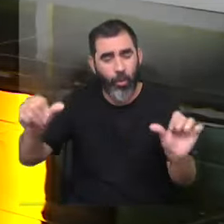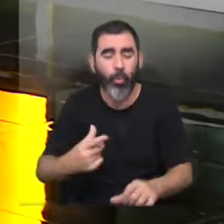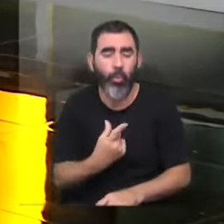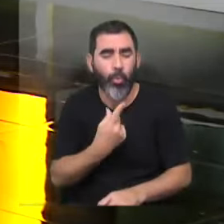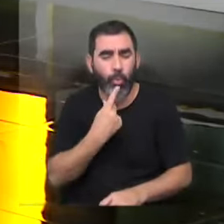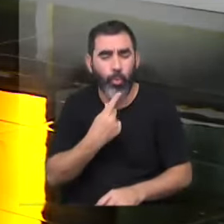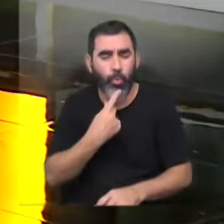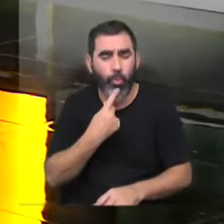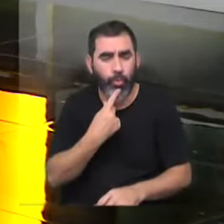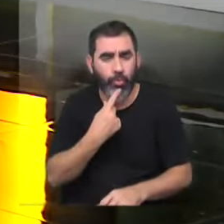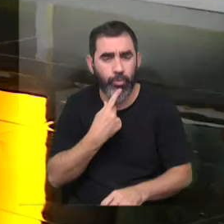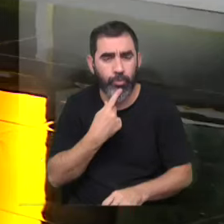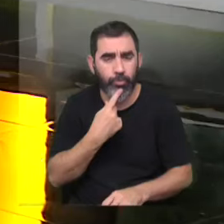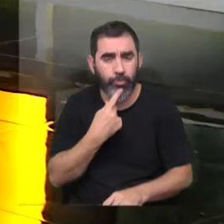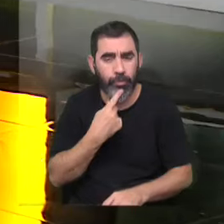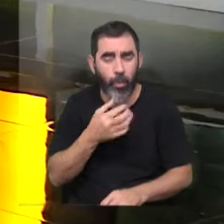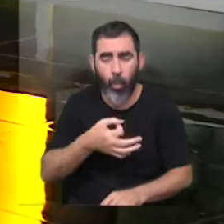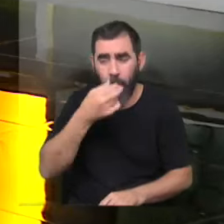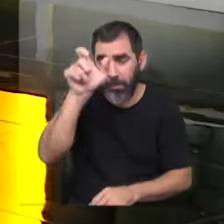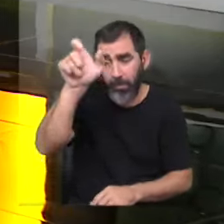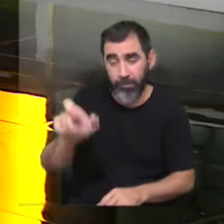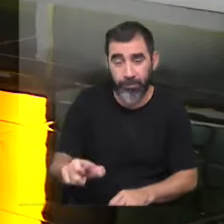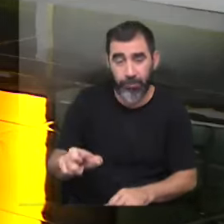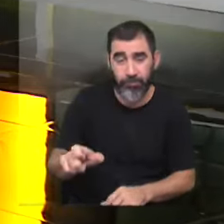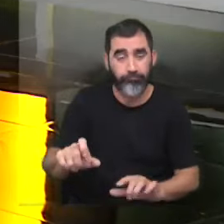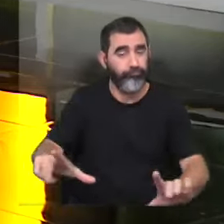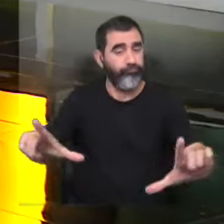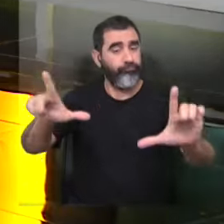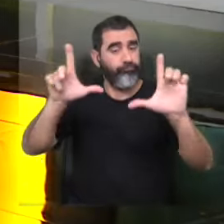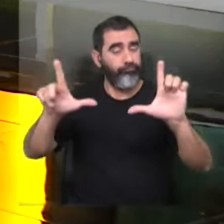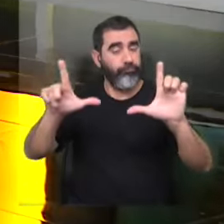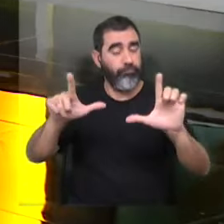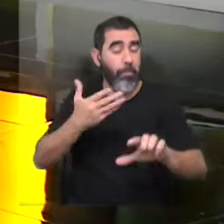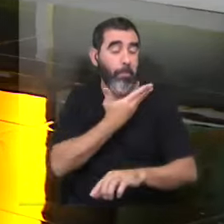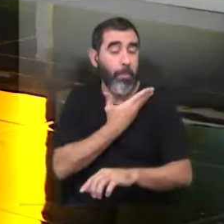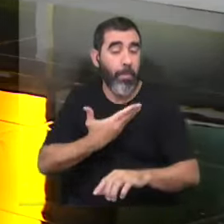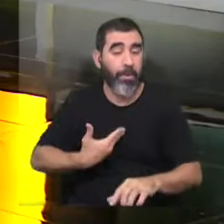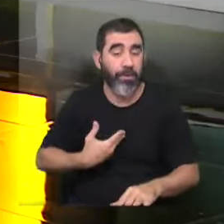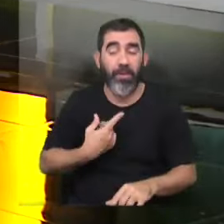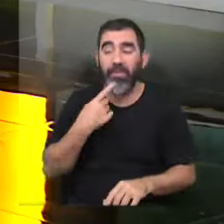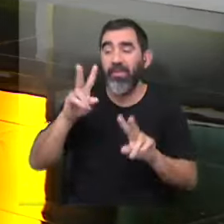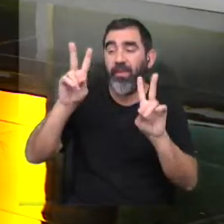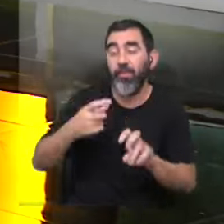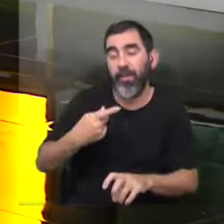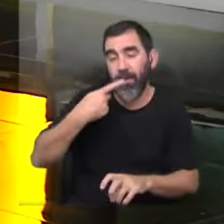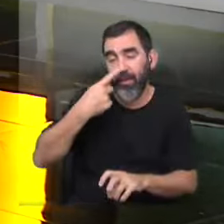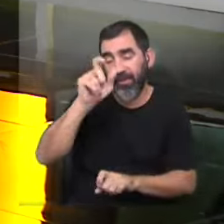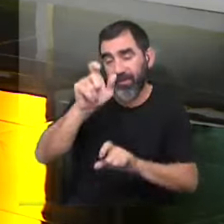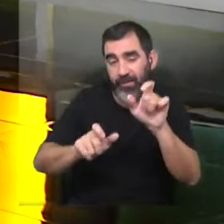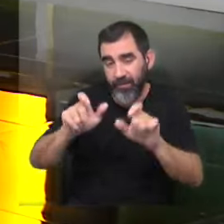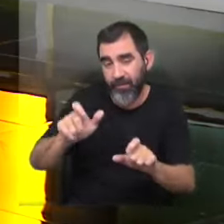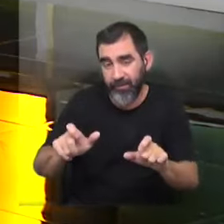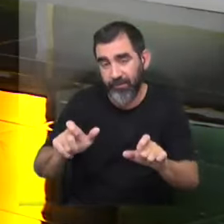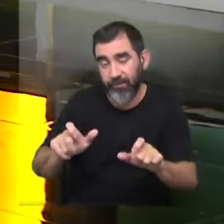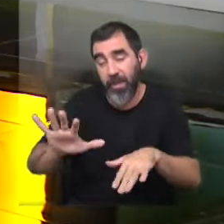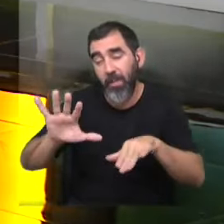partidaria común, uno ve que cualquier persona que se postula a una candidatura se refiere a los temas que más le importan a la gente. Y tal